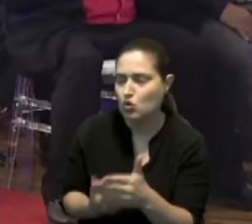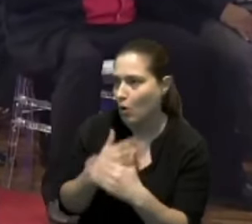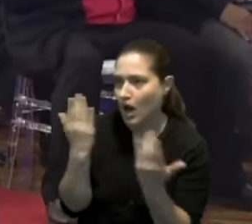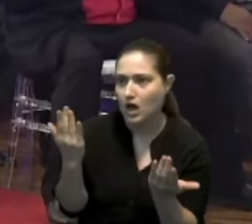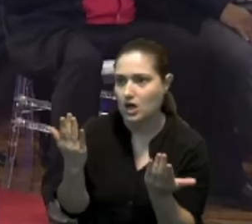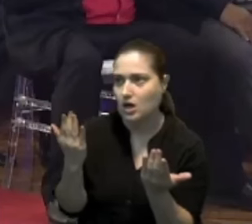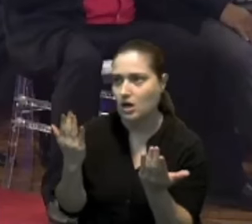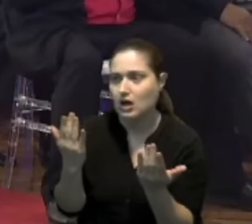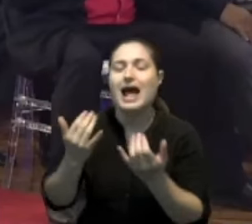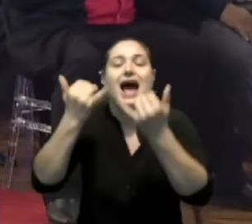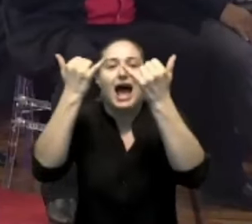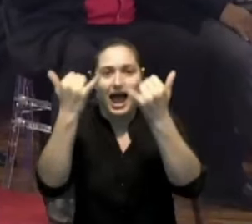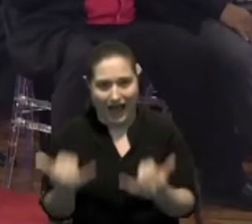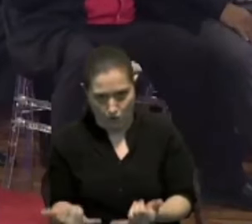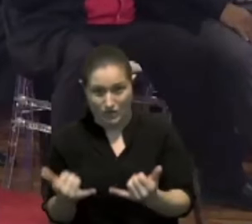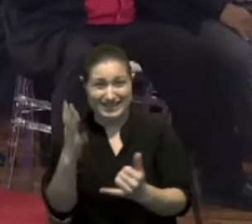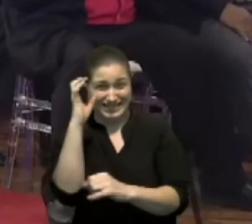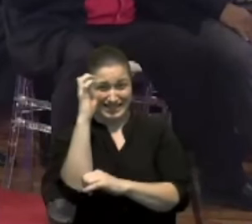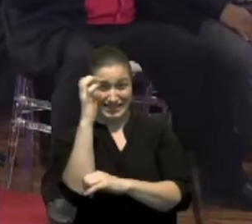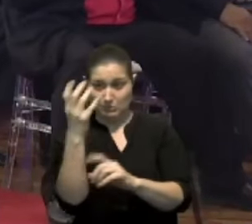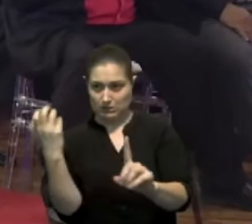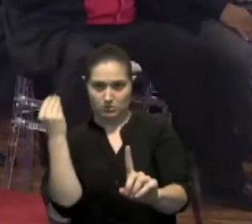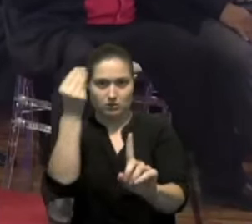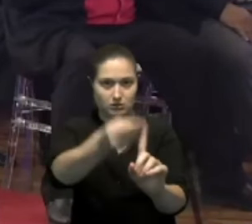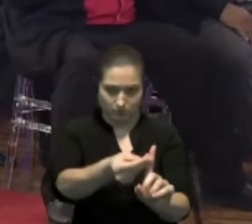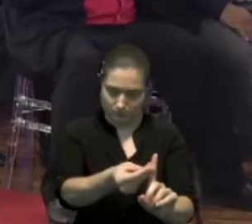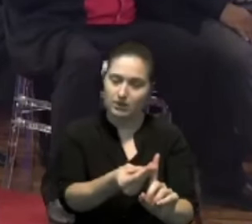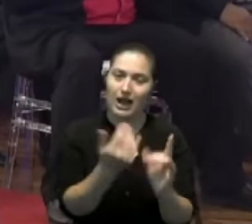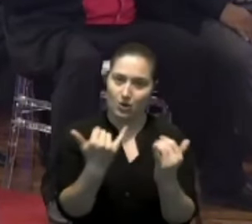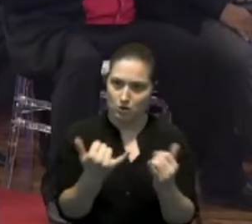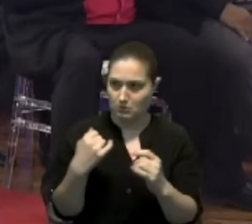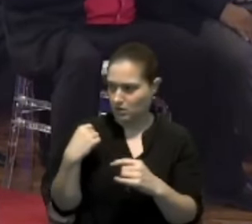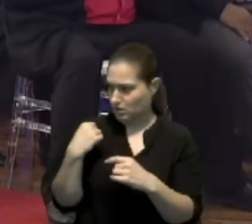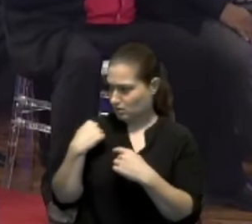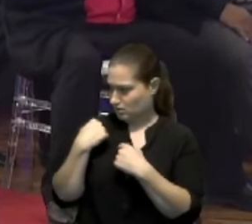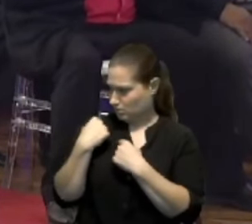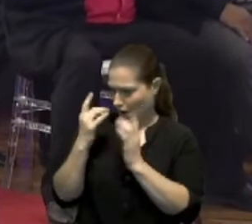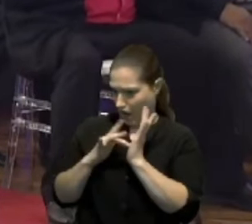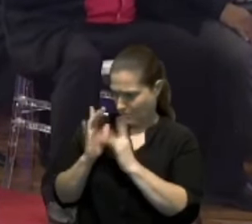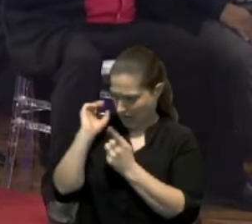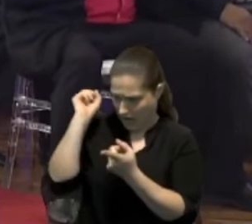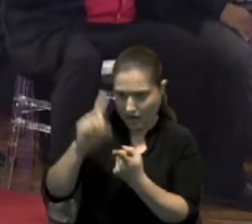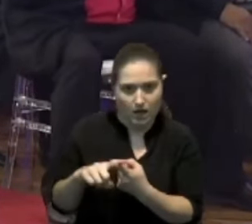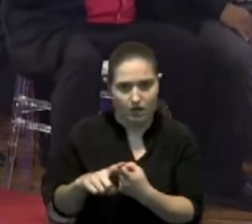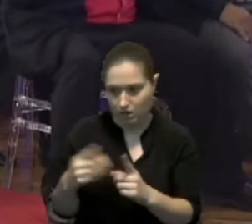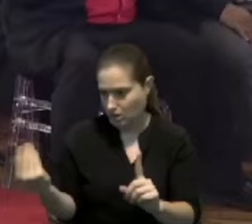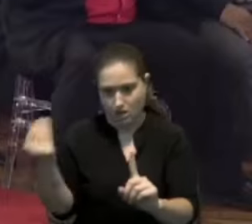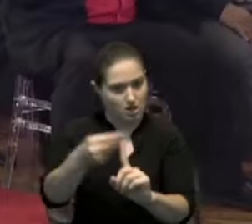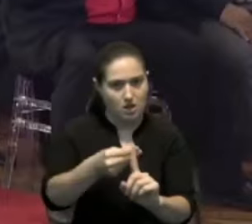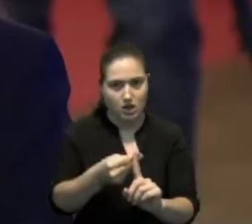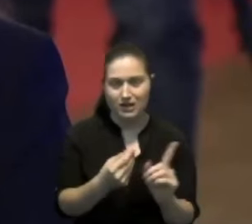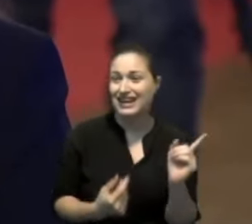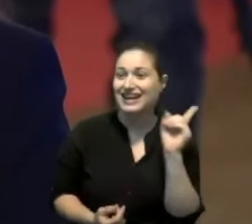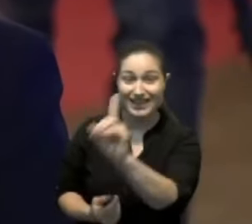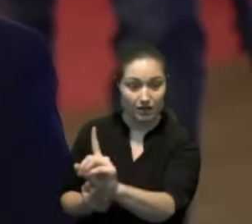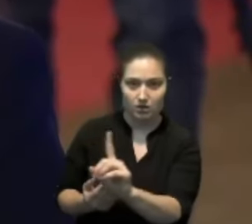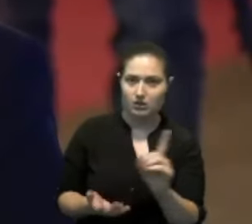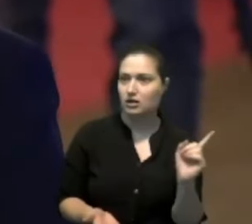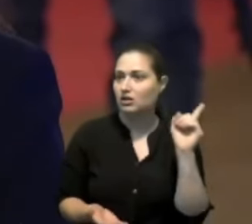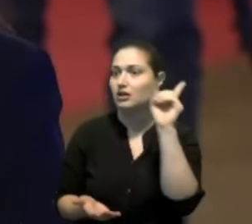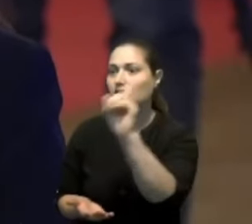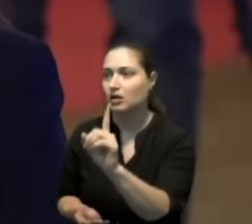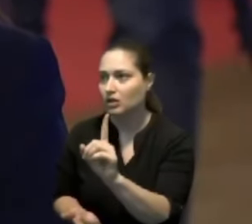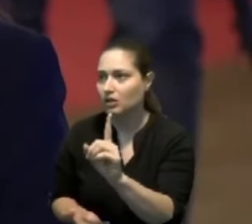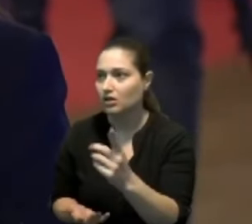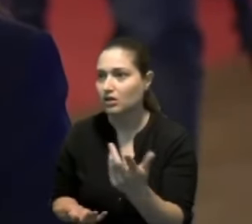entregaron ahora a partir de septiembre empezaron de nuevo pero Todos aquí sabemos lo que implica para un paciente llegar